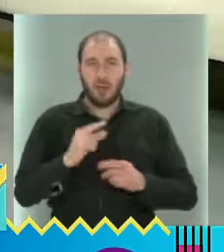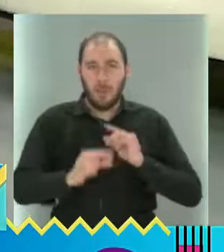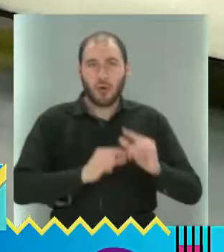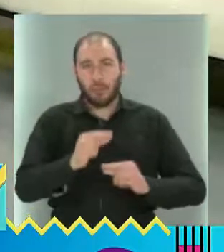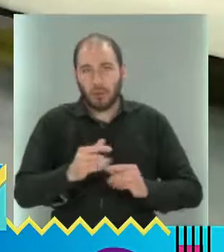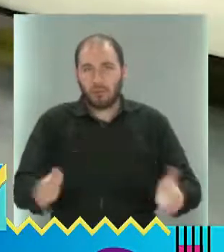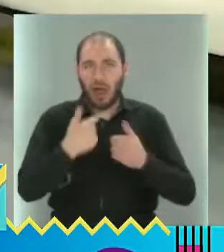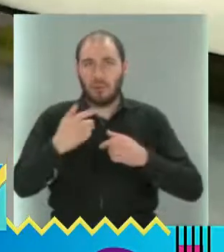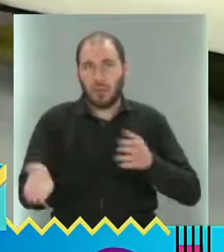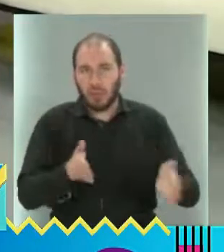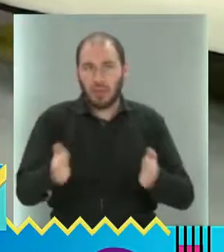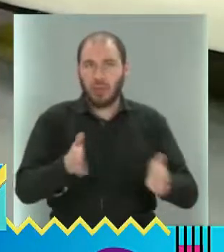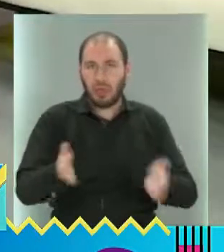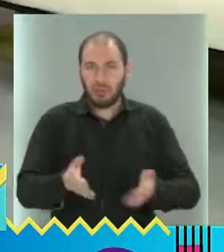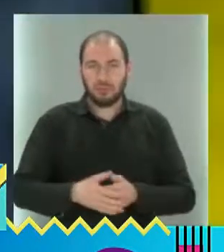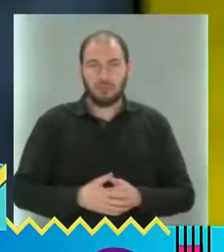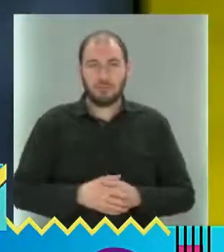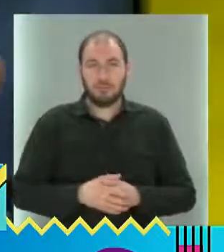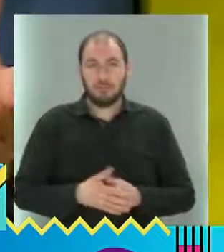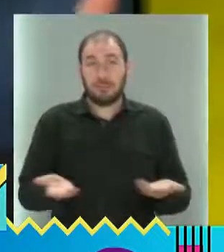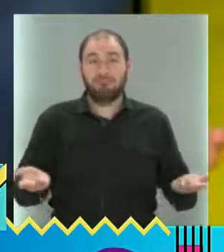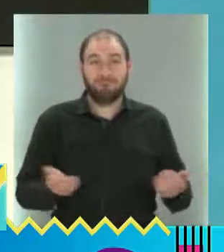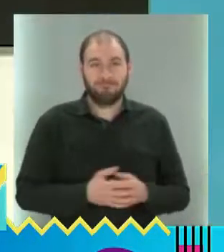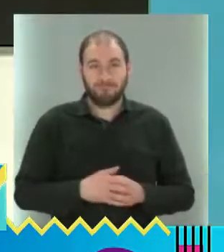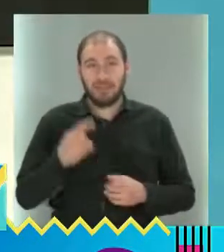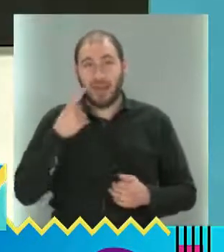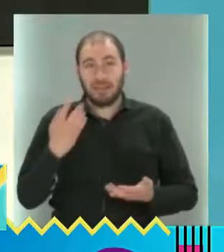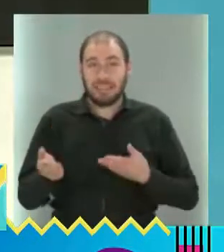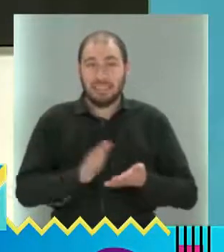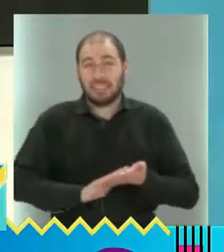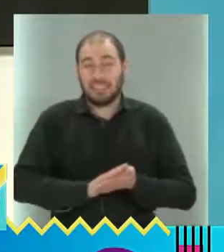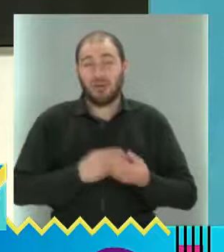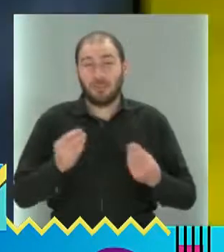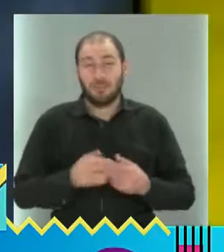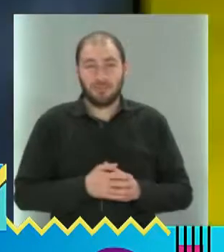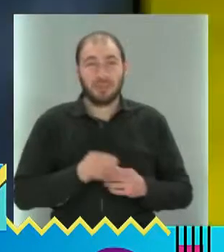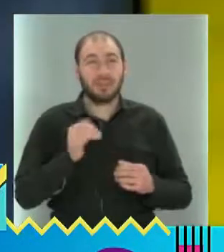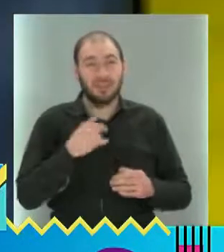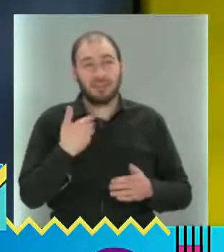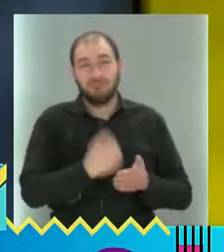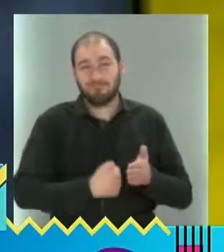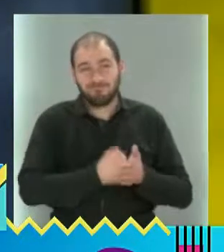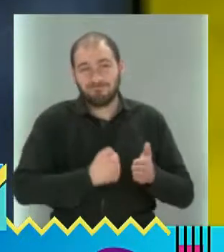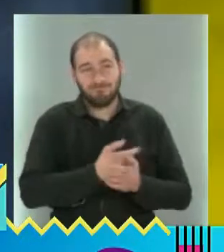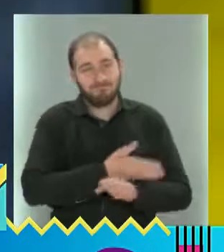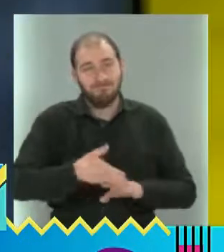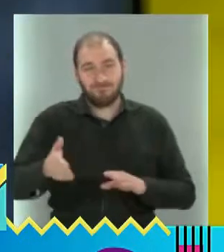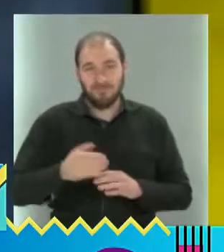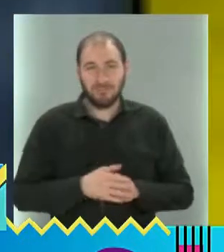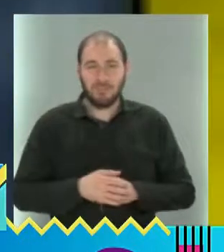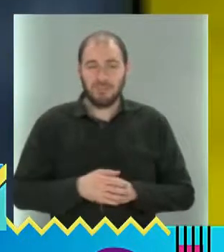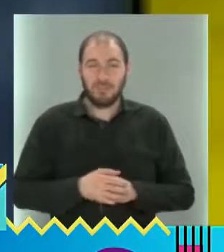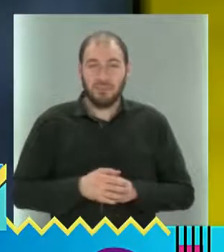que vamos rápido, que vamos fuerte. Bueno. Vamos viendo cómo llegamos, por lo menos. Y hay que seguir, lo que tenemos que hacer